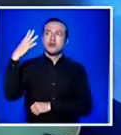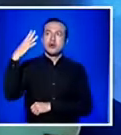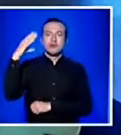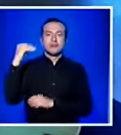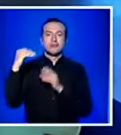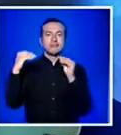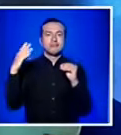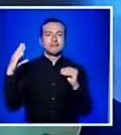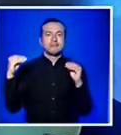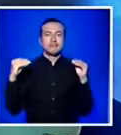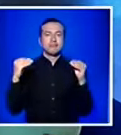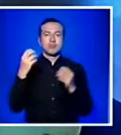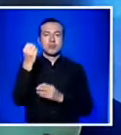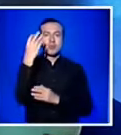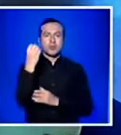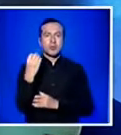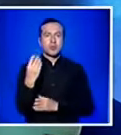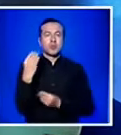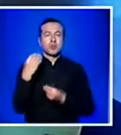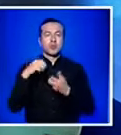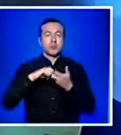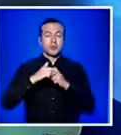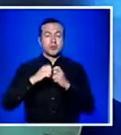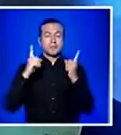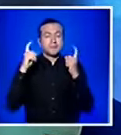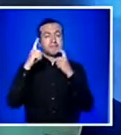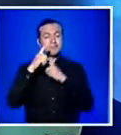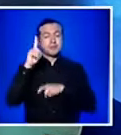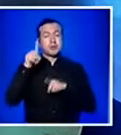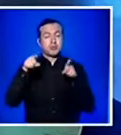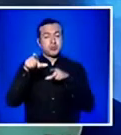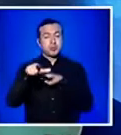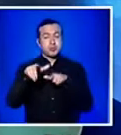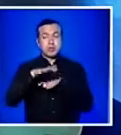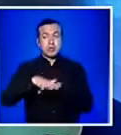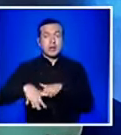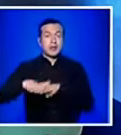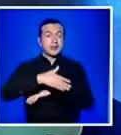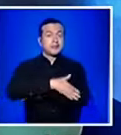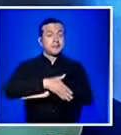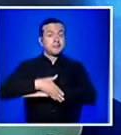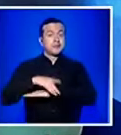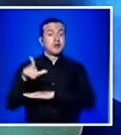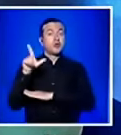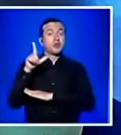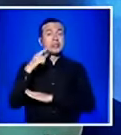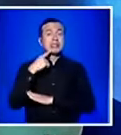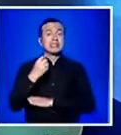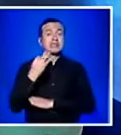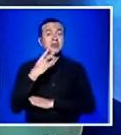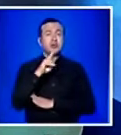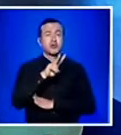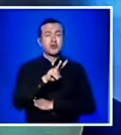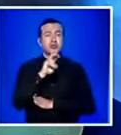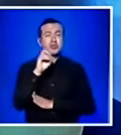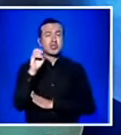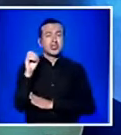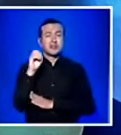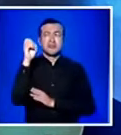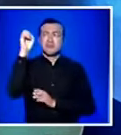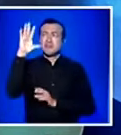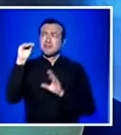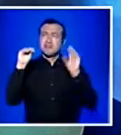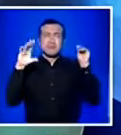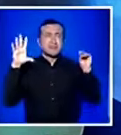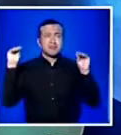que hay muchos problemas en las intersecciones porque están apagados en algunos sectores de la ciudad. El día lunes se reportaban más de 200 intersecciones